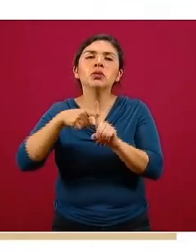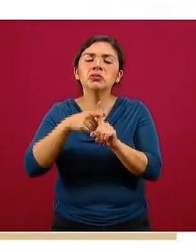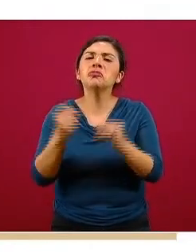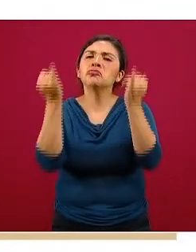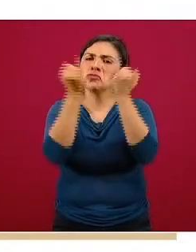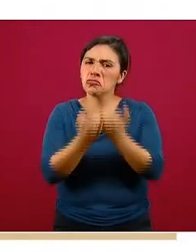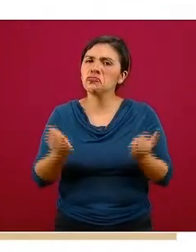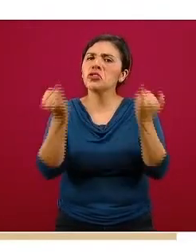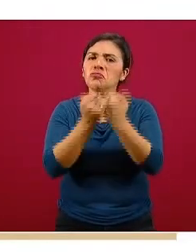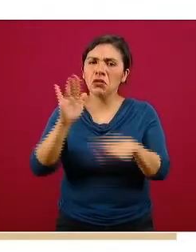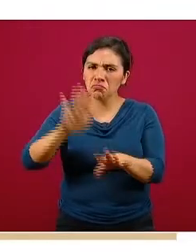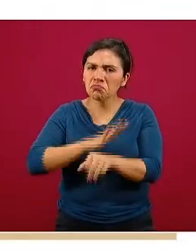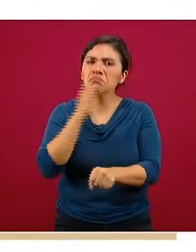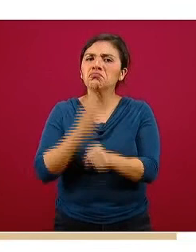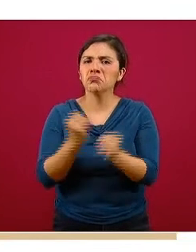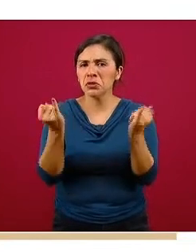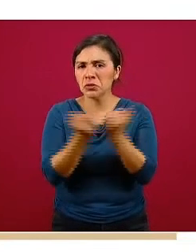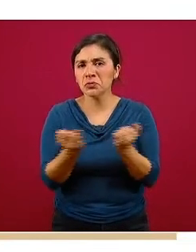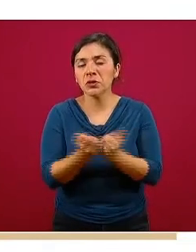mantiene estable.